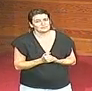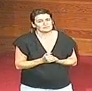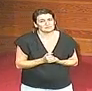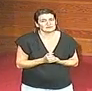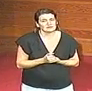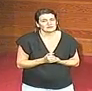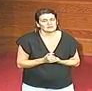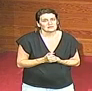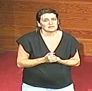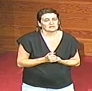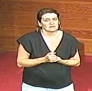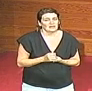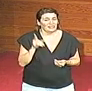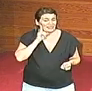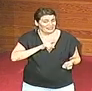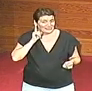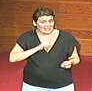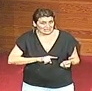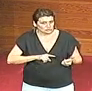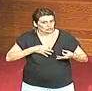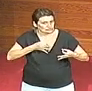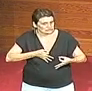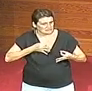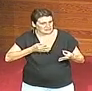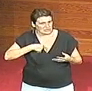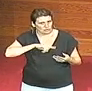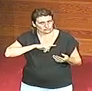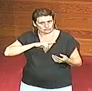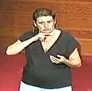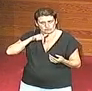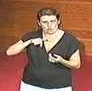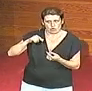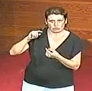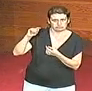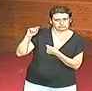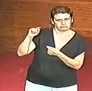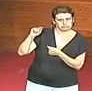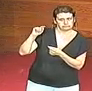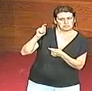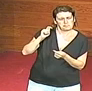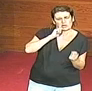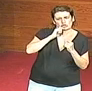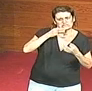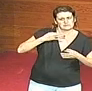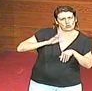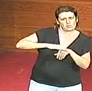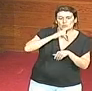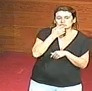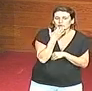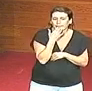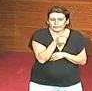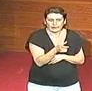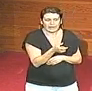algunos delitos que se cometen, siempre estamos bajo el ojo del huracán, pues es que no ha puesto la nacionalidad de esta persona.